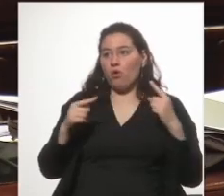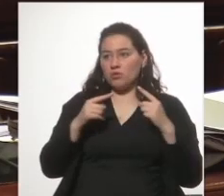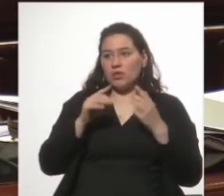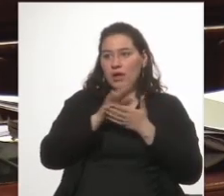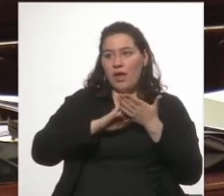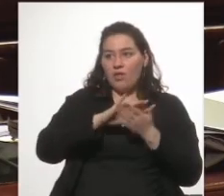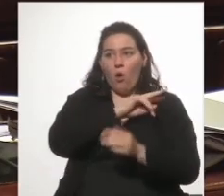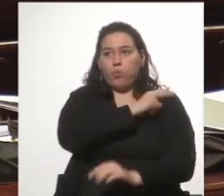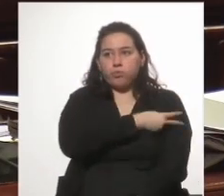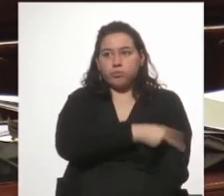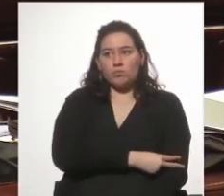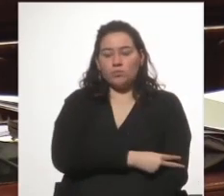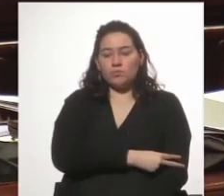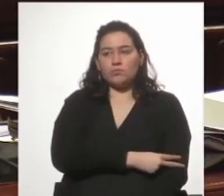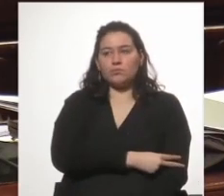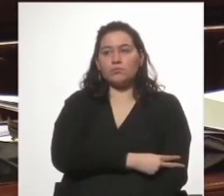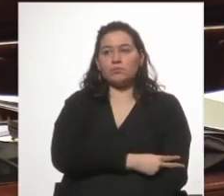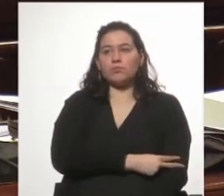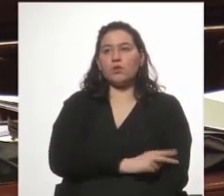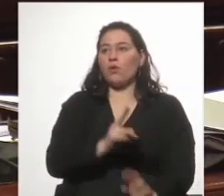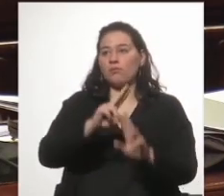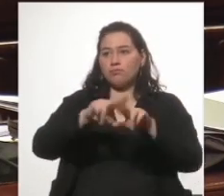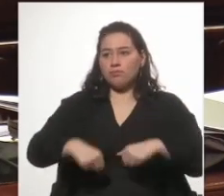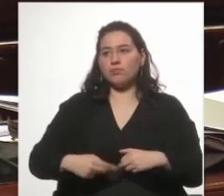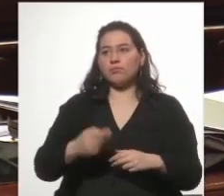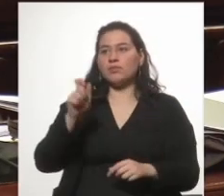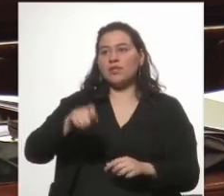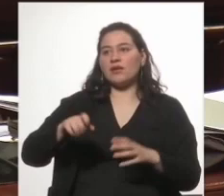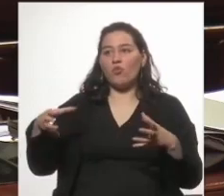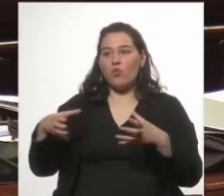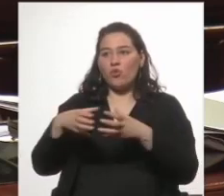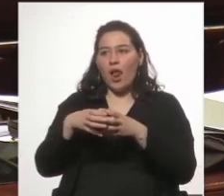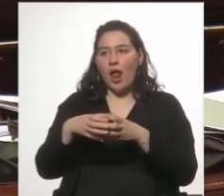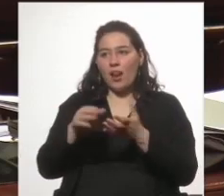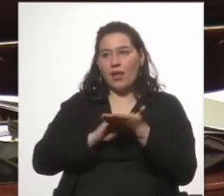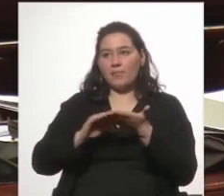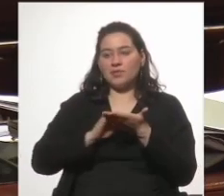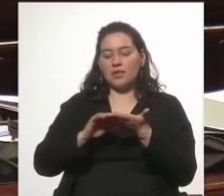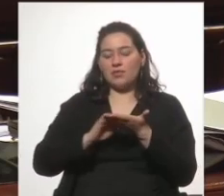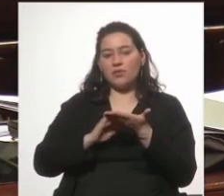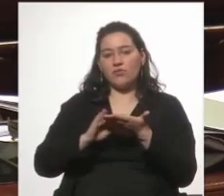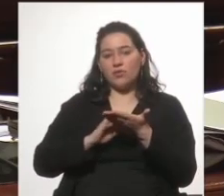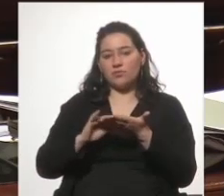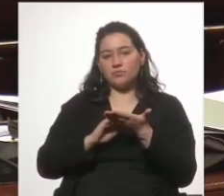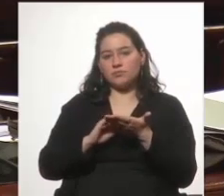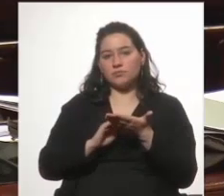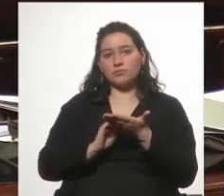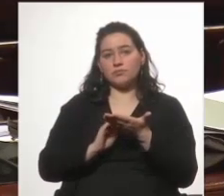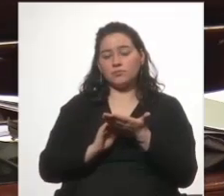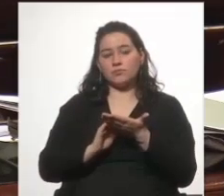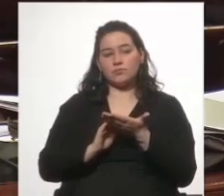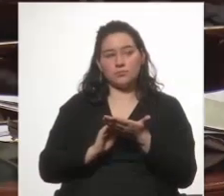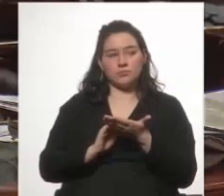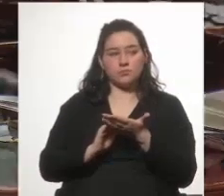de categoría, anulados por el Tribunal de lo Contencioso Administrativo,